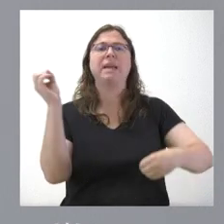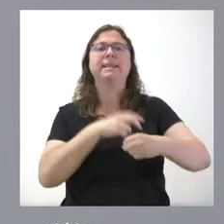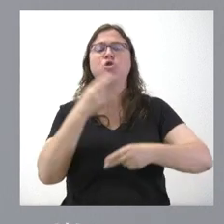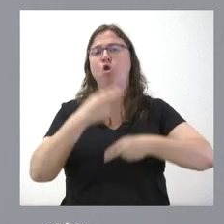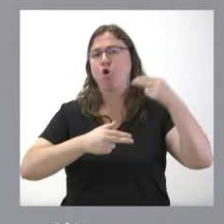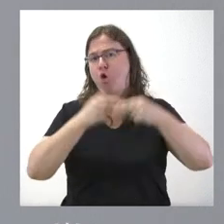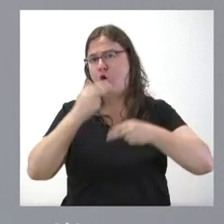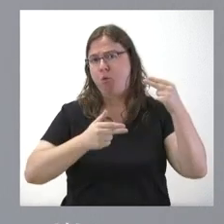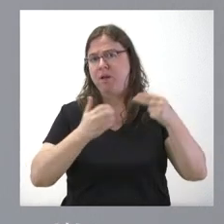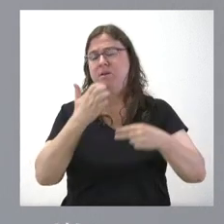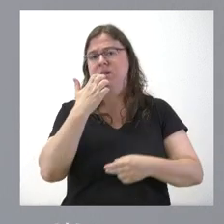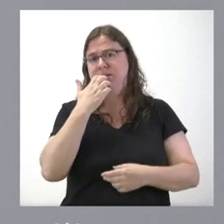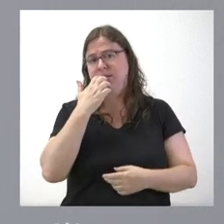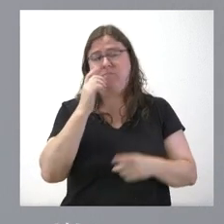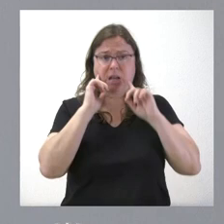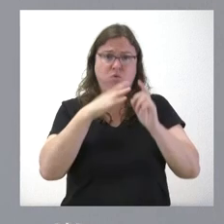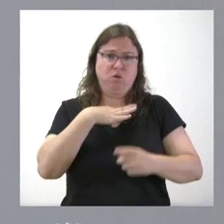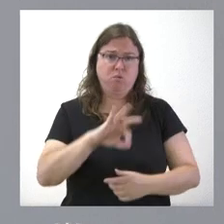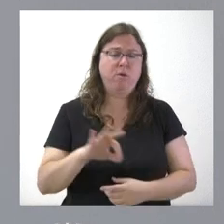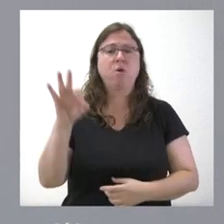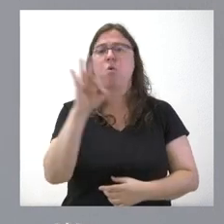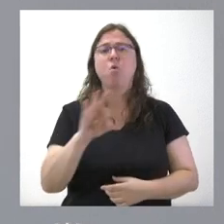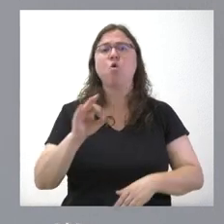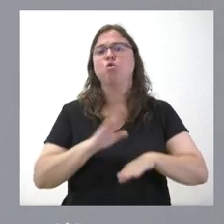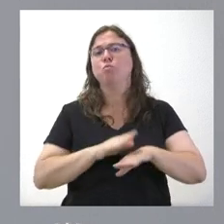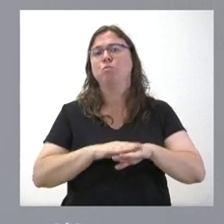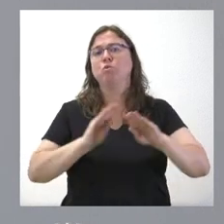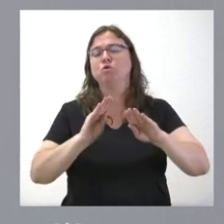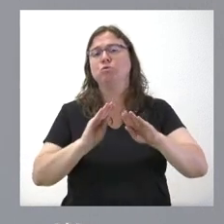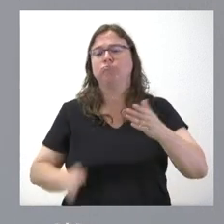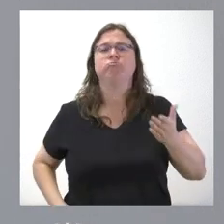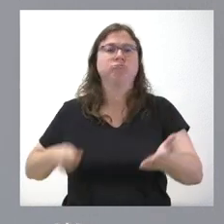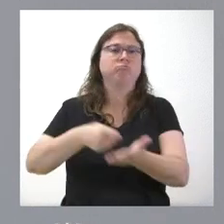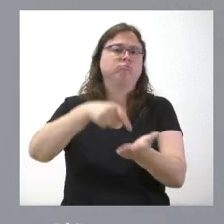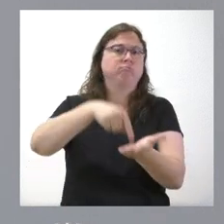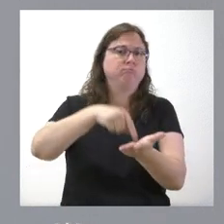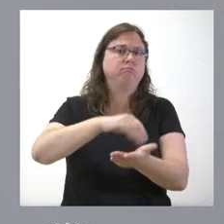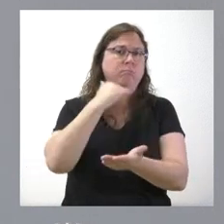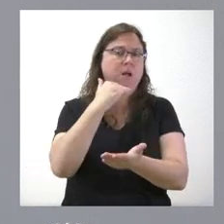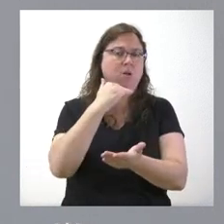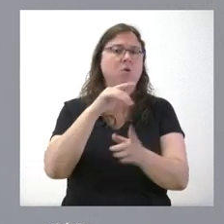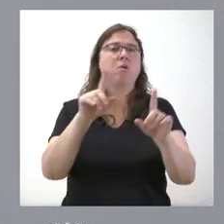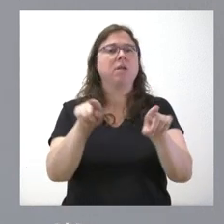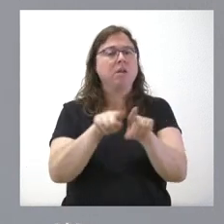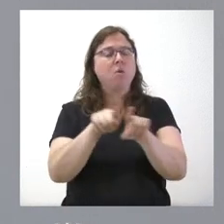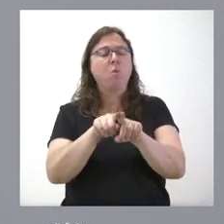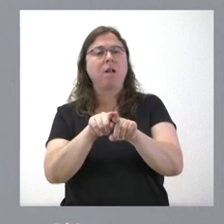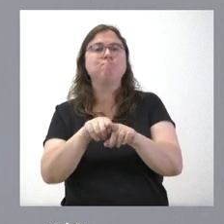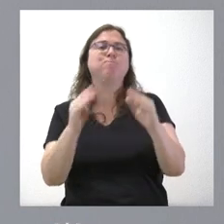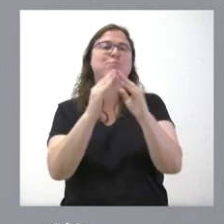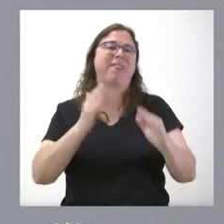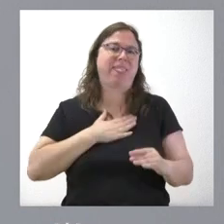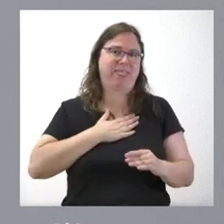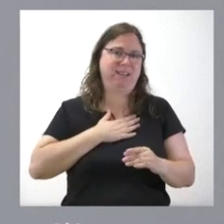cuando pueda ser el caso o bien de algún tipo de tributo como el bien de como el impuesto de bienes inmuebles y por